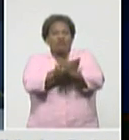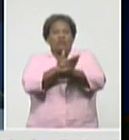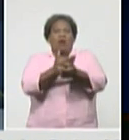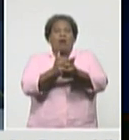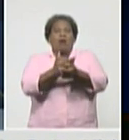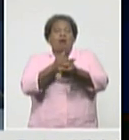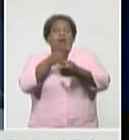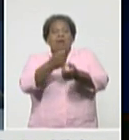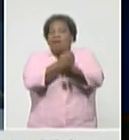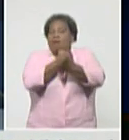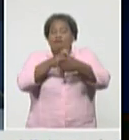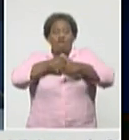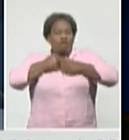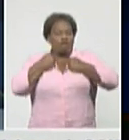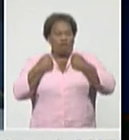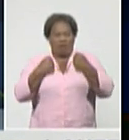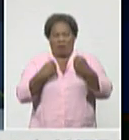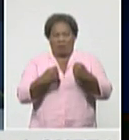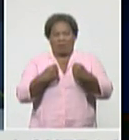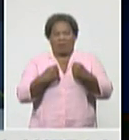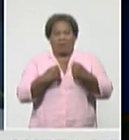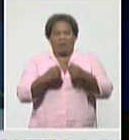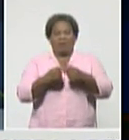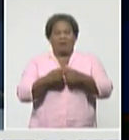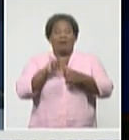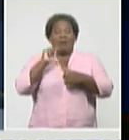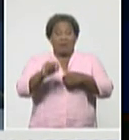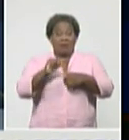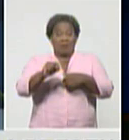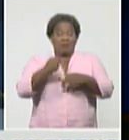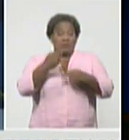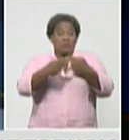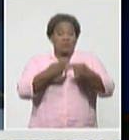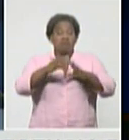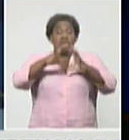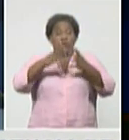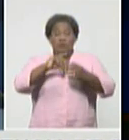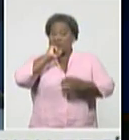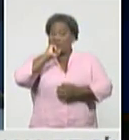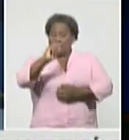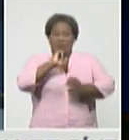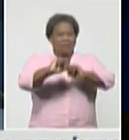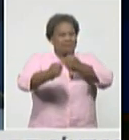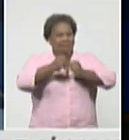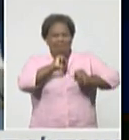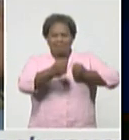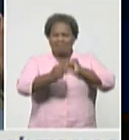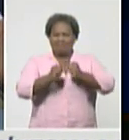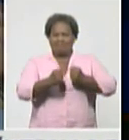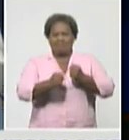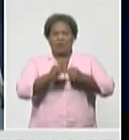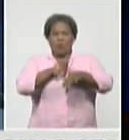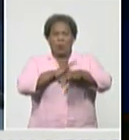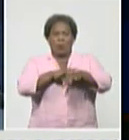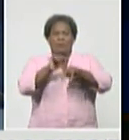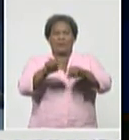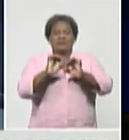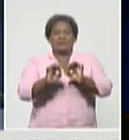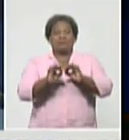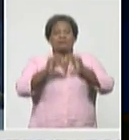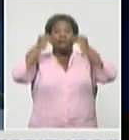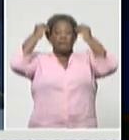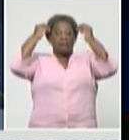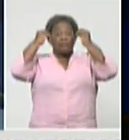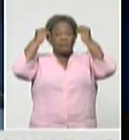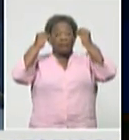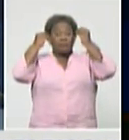que, entre otras cosas, que el mundo haya tenido dificultad para su control. Si analizamos este comportamiento